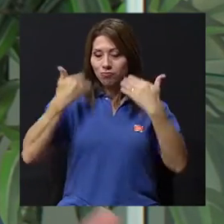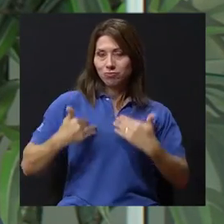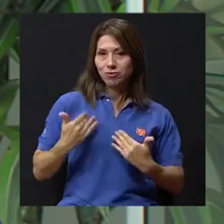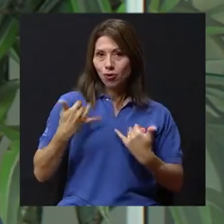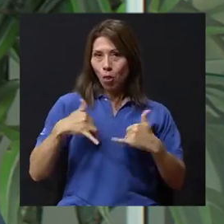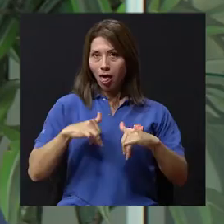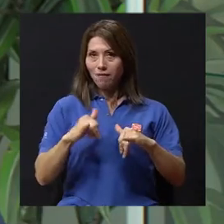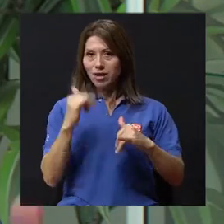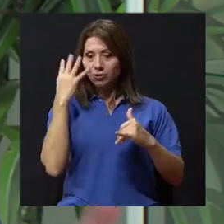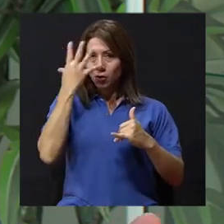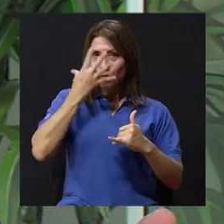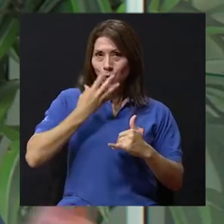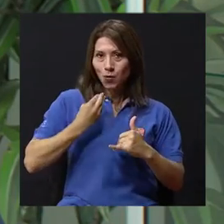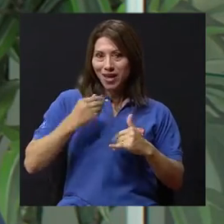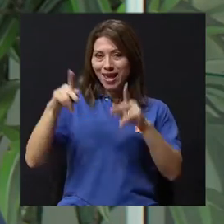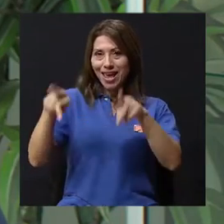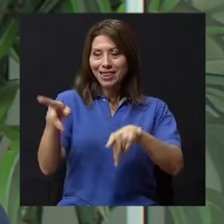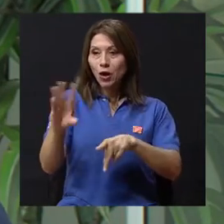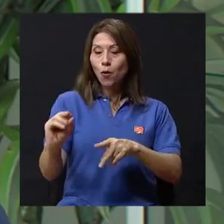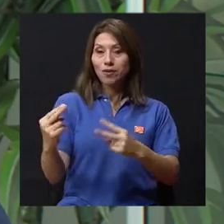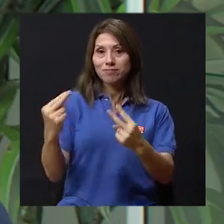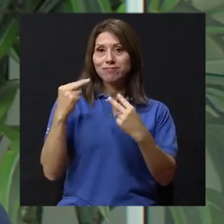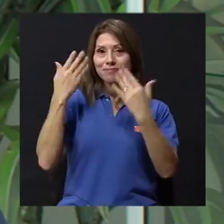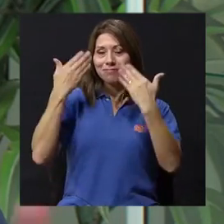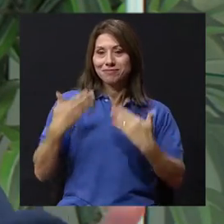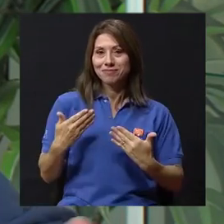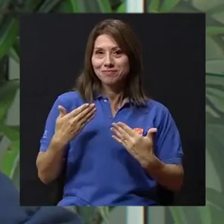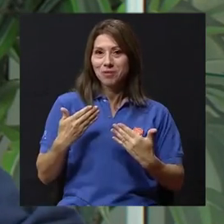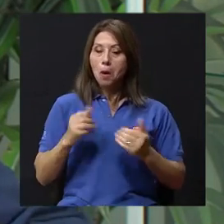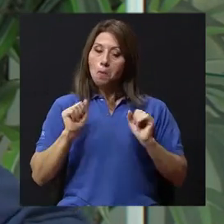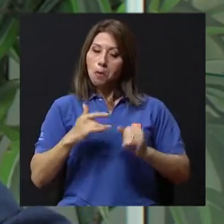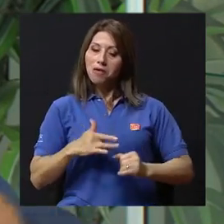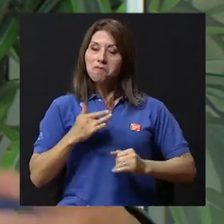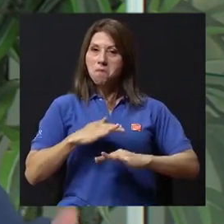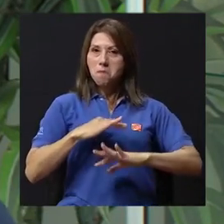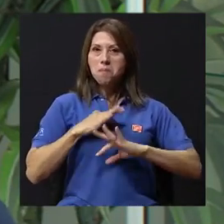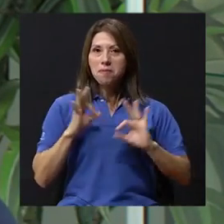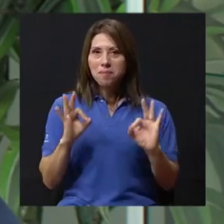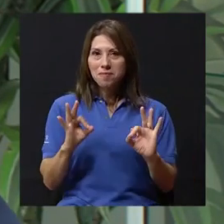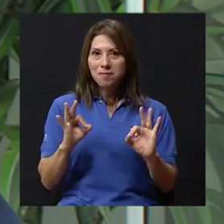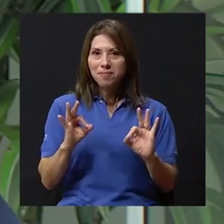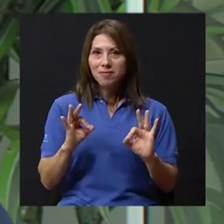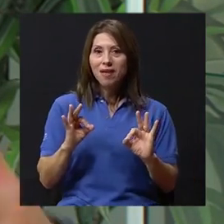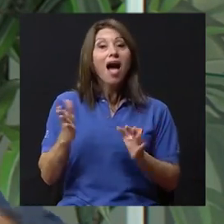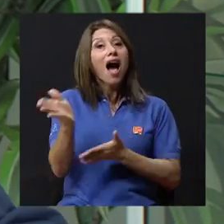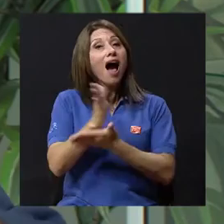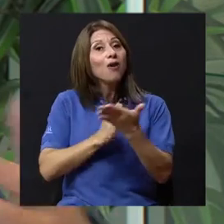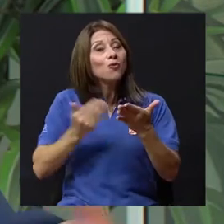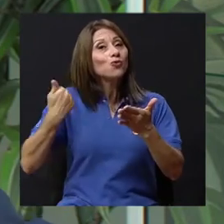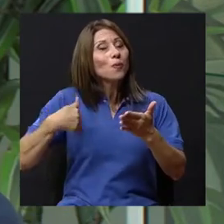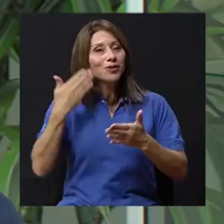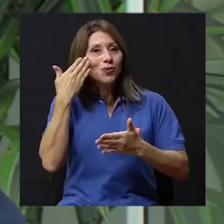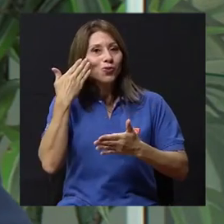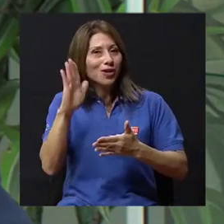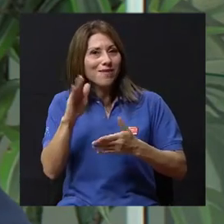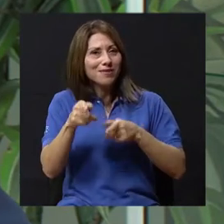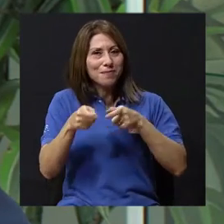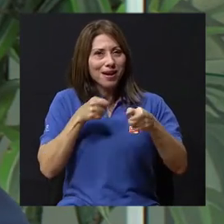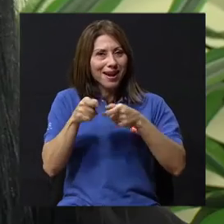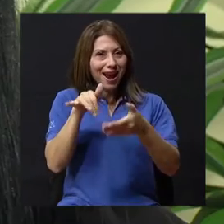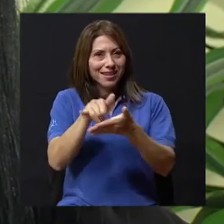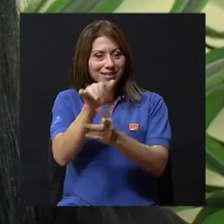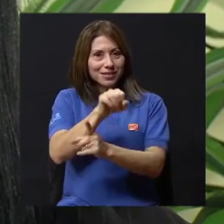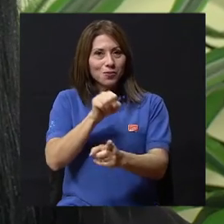soy atractivo para la gente más joven, ¿verdad? Y eso podría llenar mi ego, digamos. Algunos no saben manejar esa